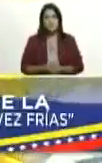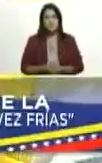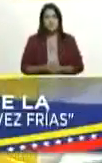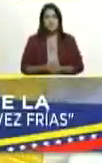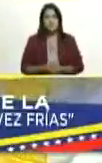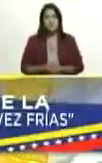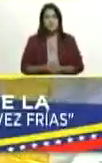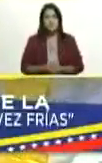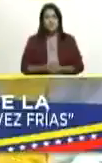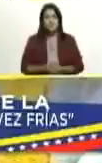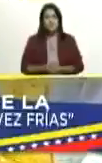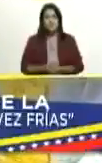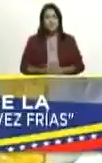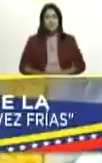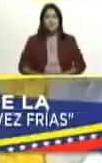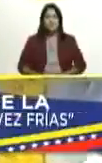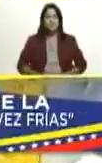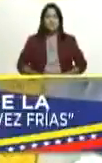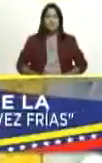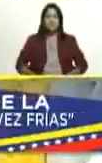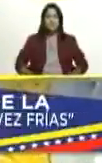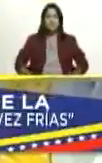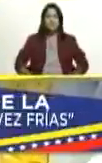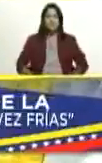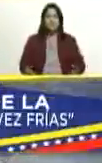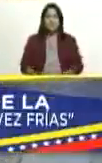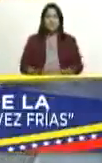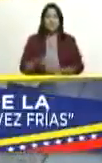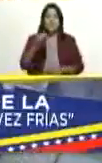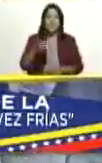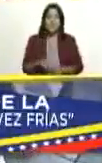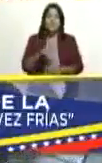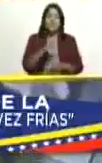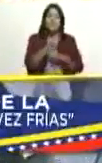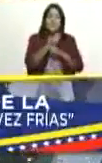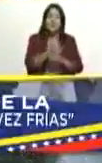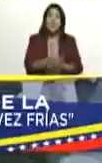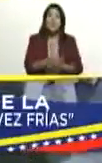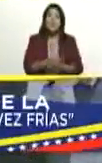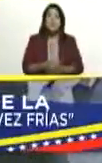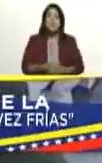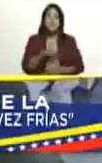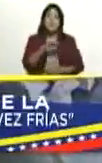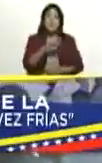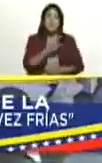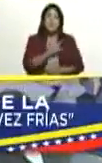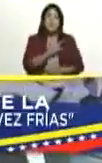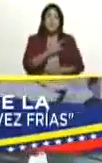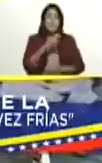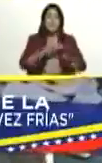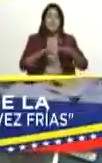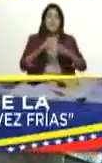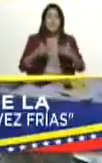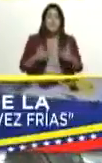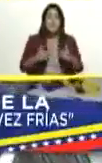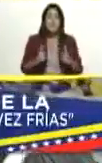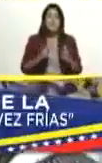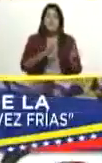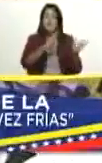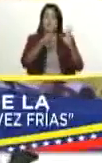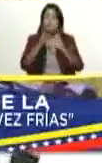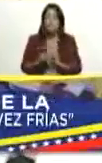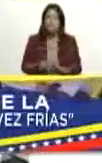Con los egresados del día de hoy, la Universidad de las Ciencias de la Salud está llegando a